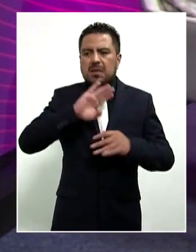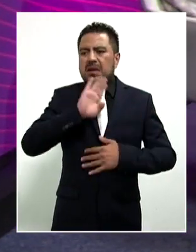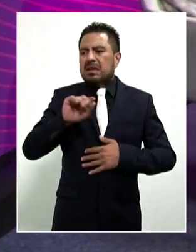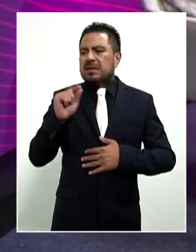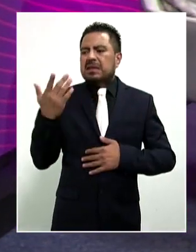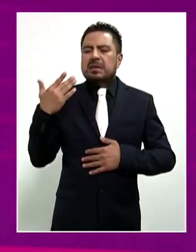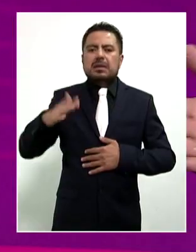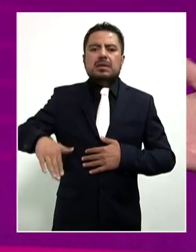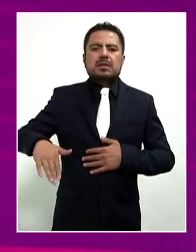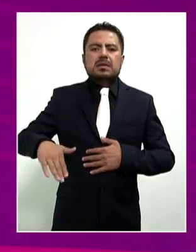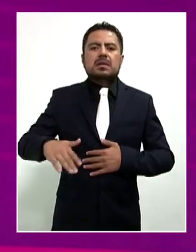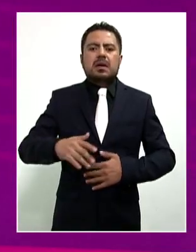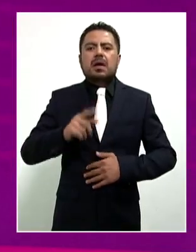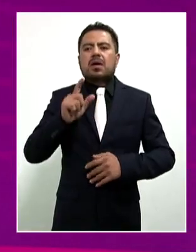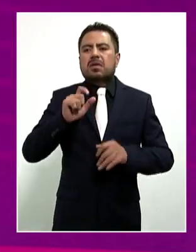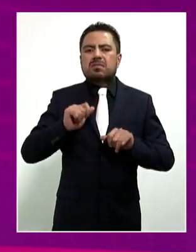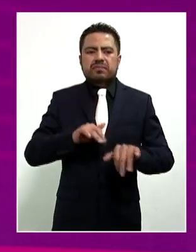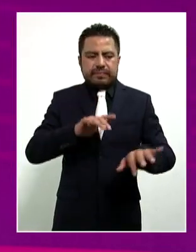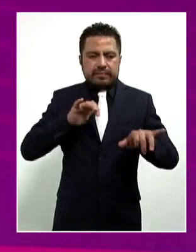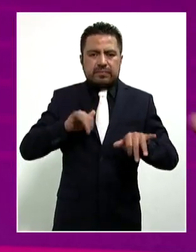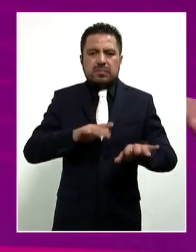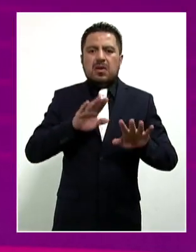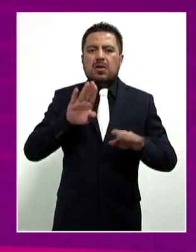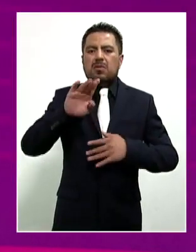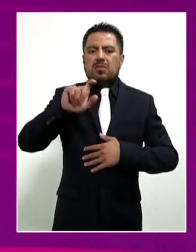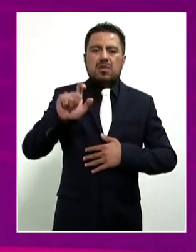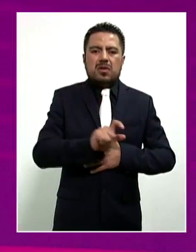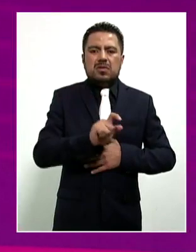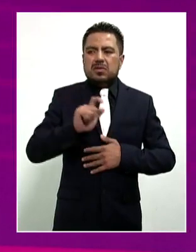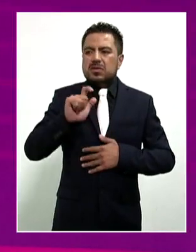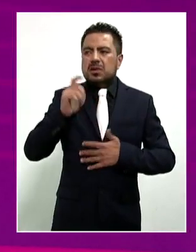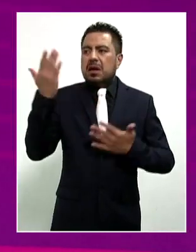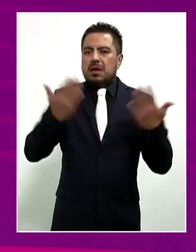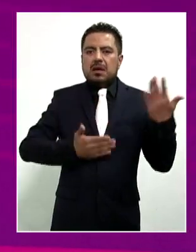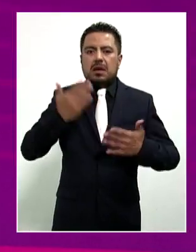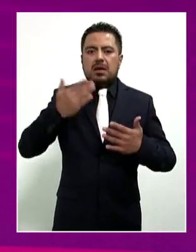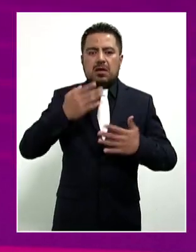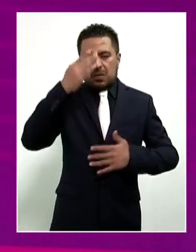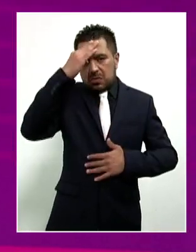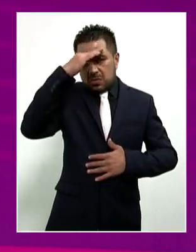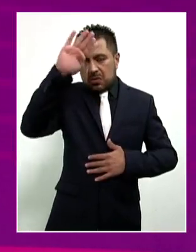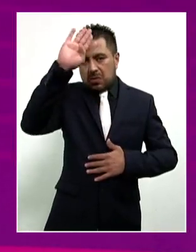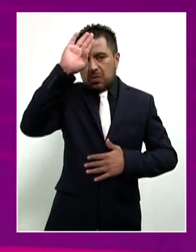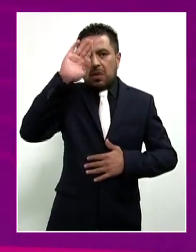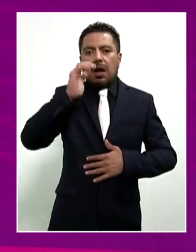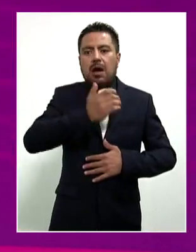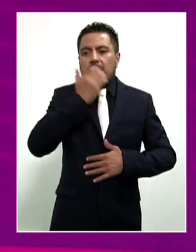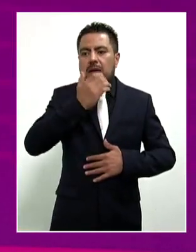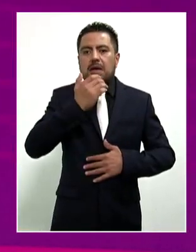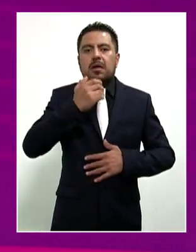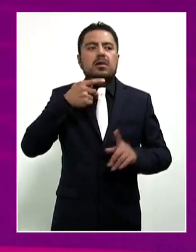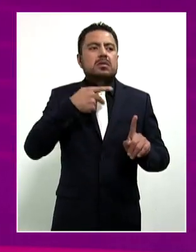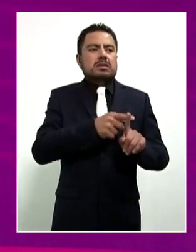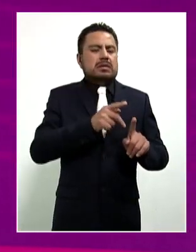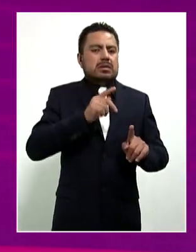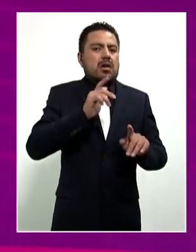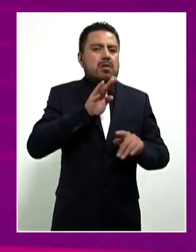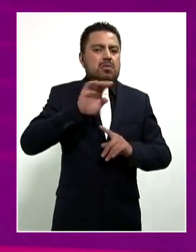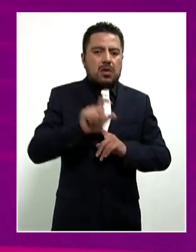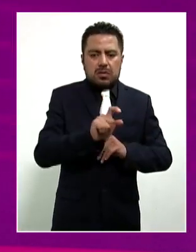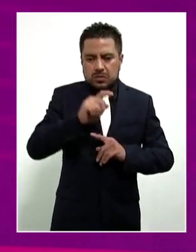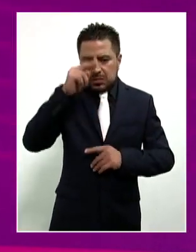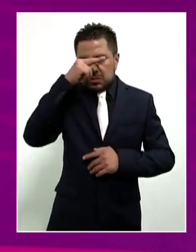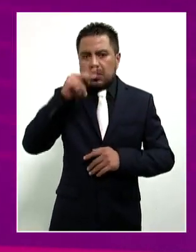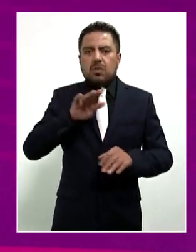pero pues toda la ola de boxeadores que llegaron de Cuba. La tradición del boxeo mexicano se forma a partir de